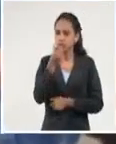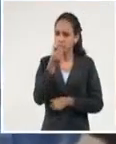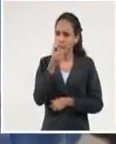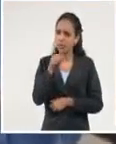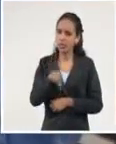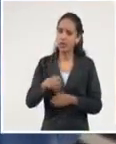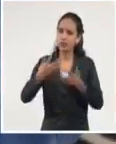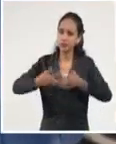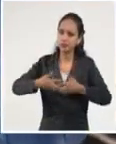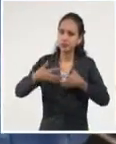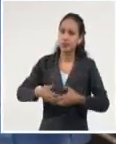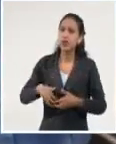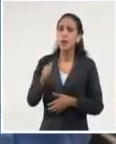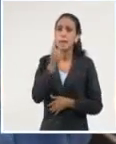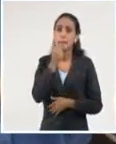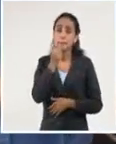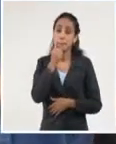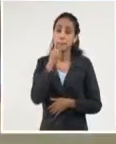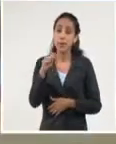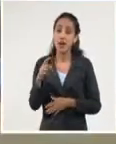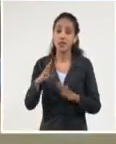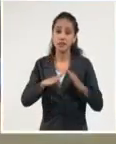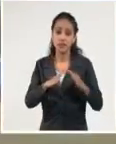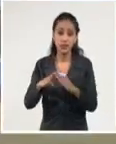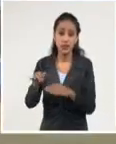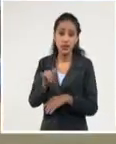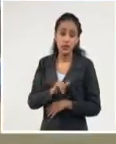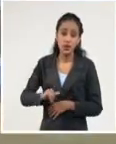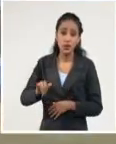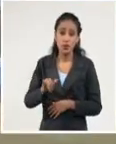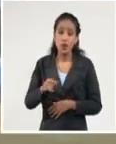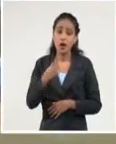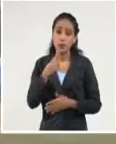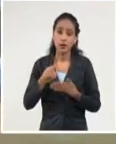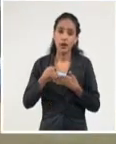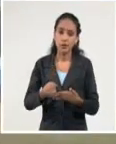el plan de viviendas para este colectivo, que realiza un importante aporte a la economía del territorio.